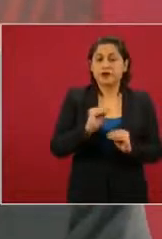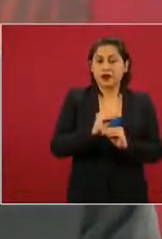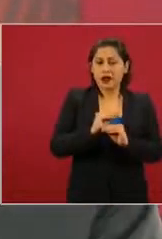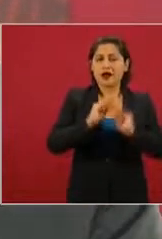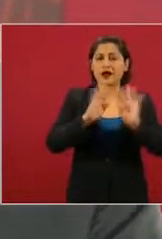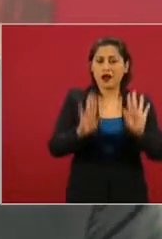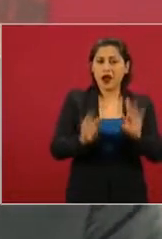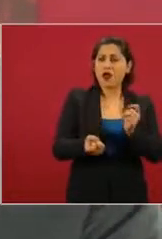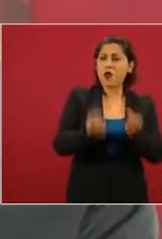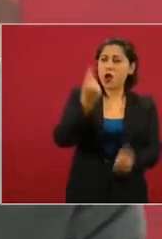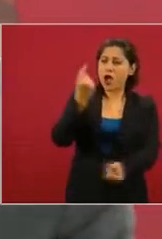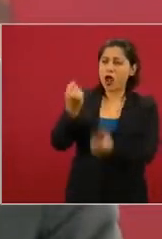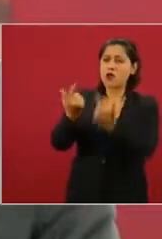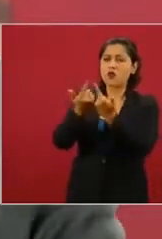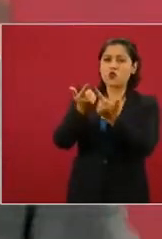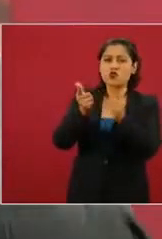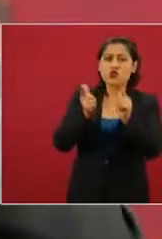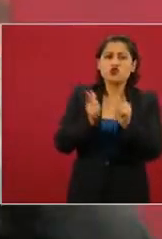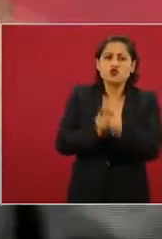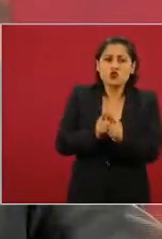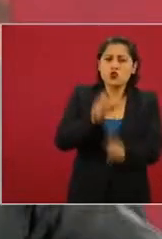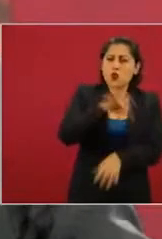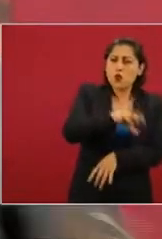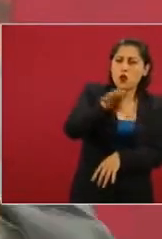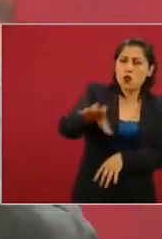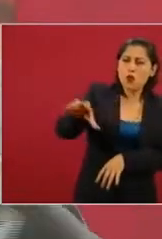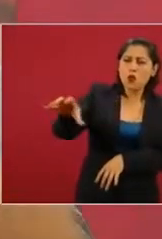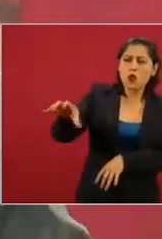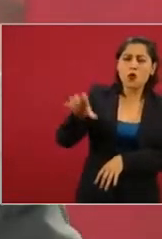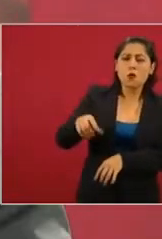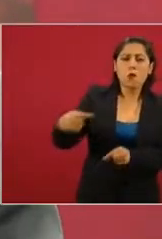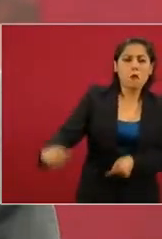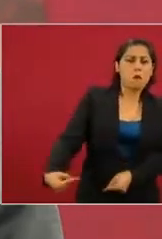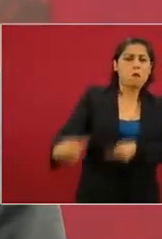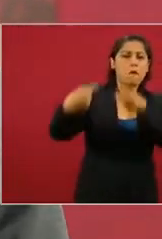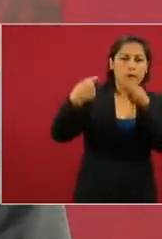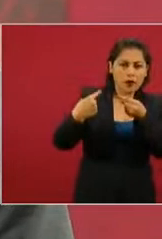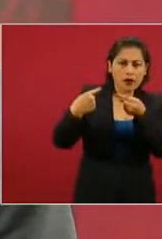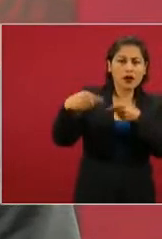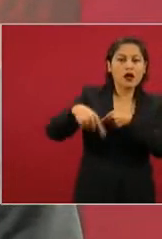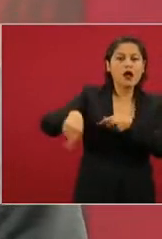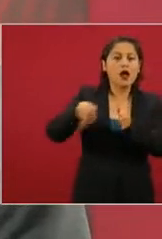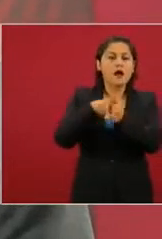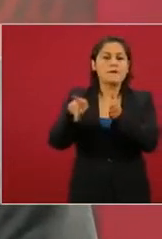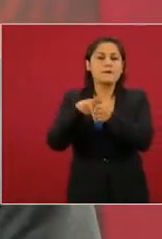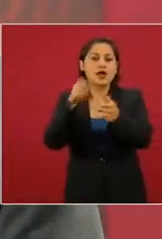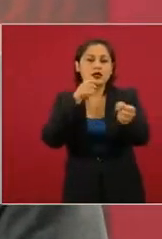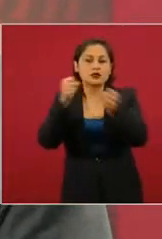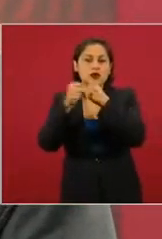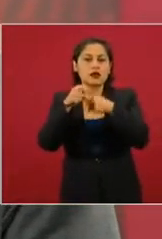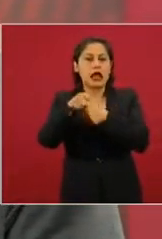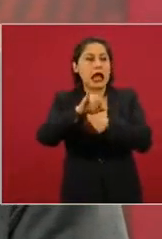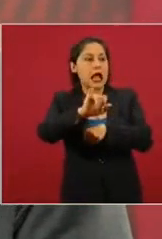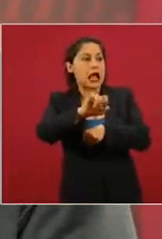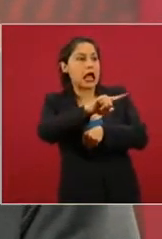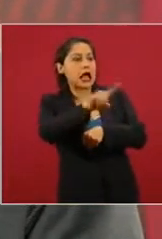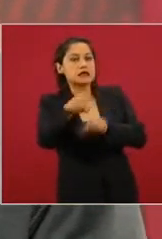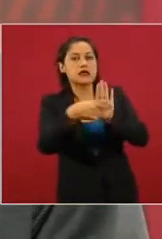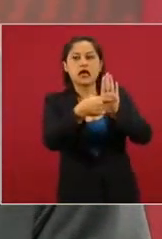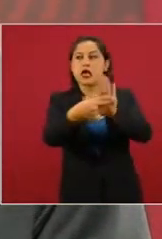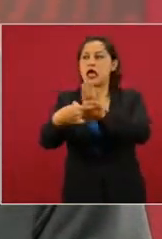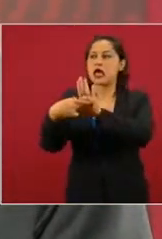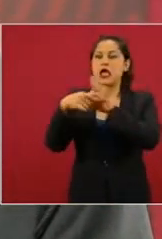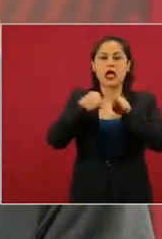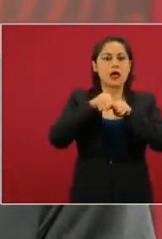modificado absolutamente para nada, independientemente de las grandes pifias que puede haber tenido, la oposición piense que